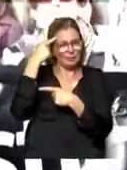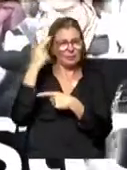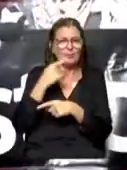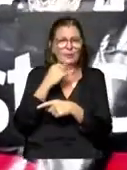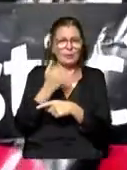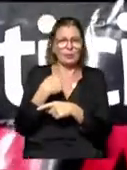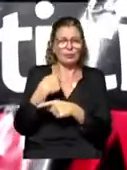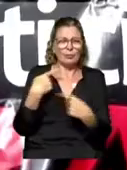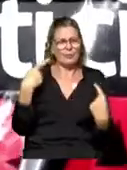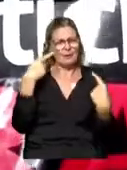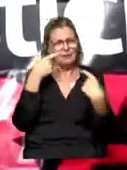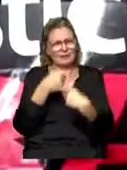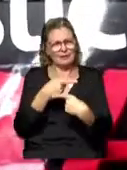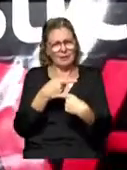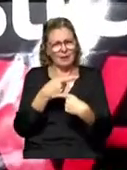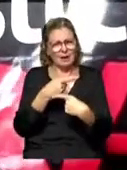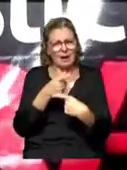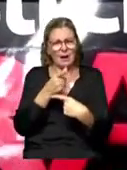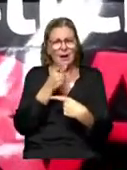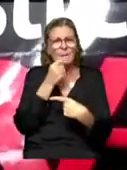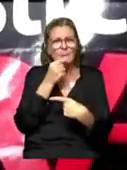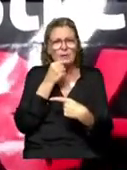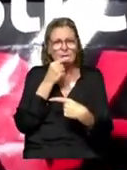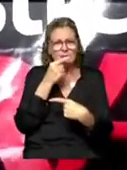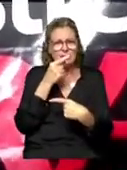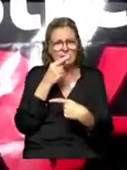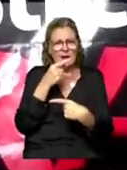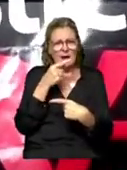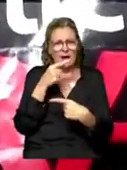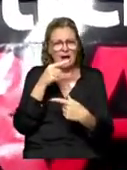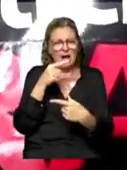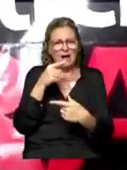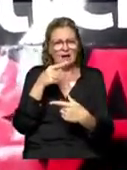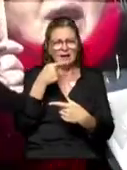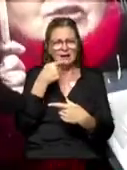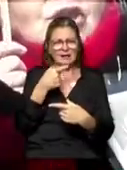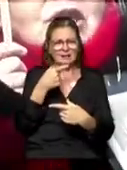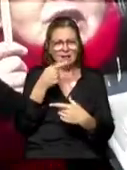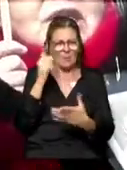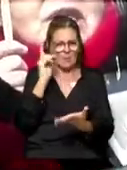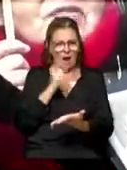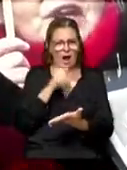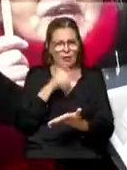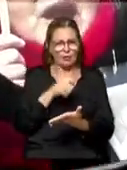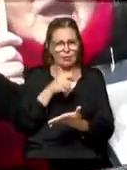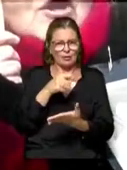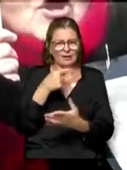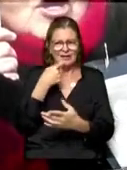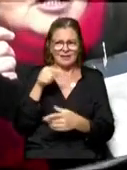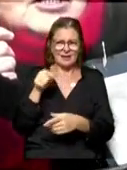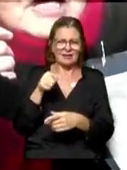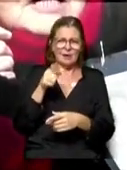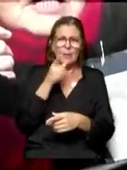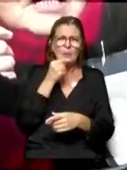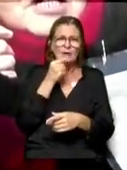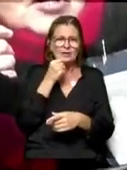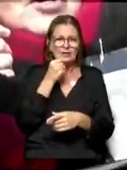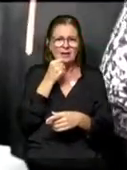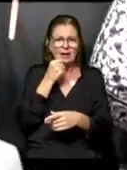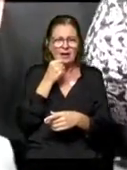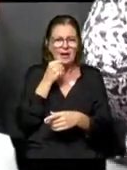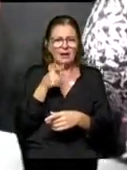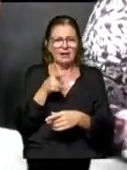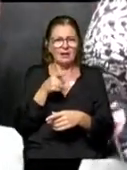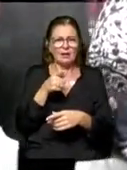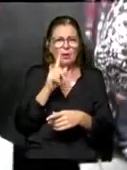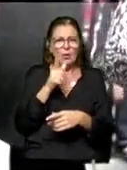que yo me enfrentaba a los milicos más duros en Centroamérica, que le llamaban la mano dura al milico que estaba de turno en